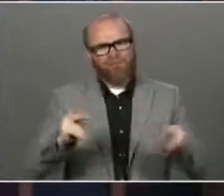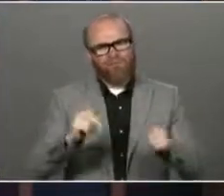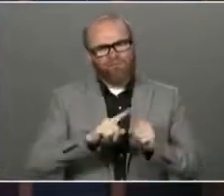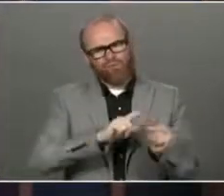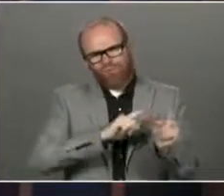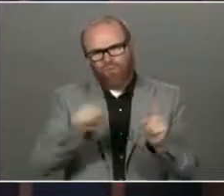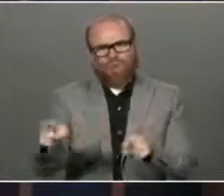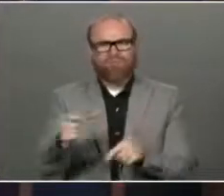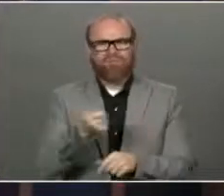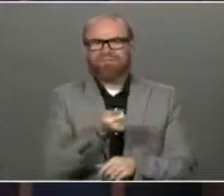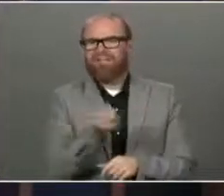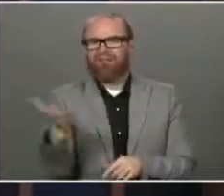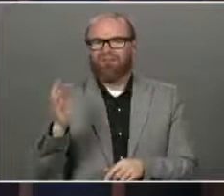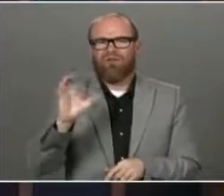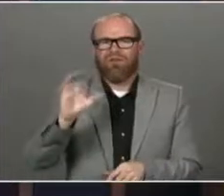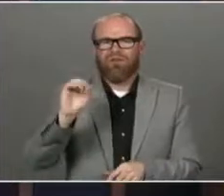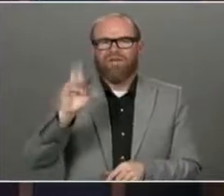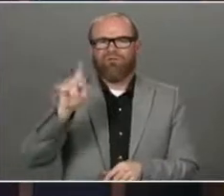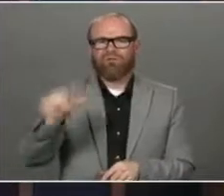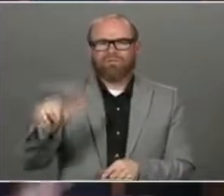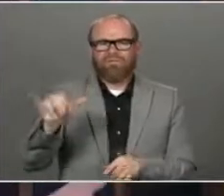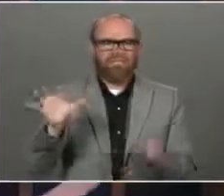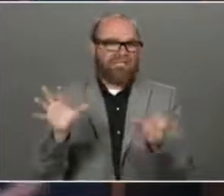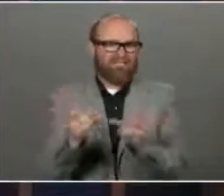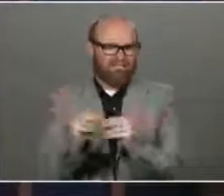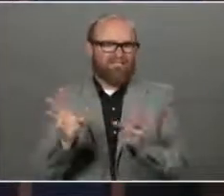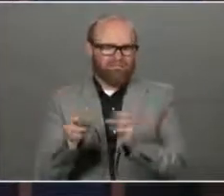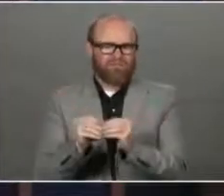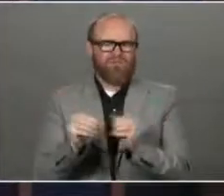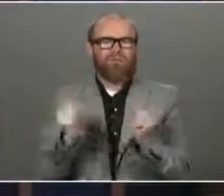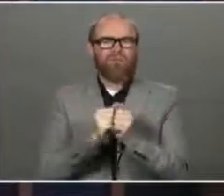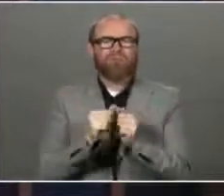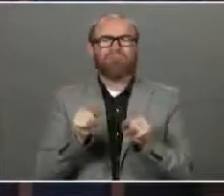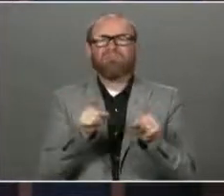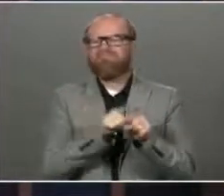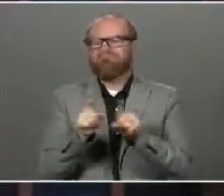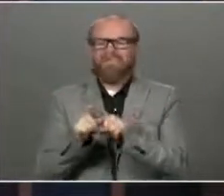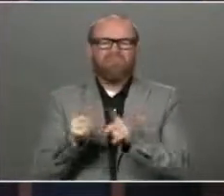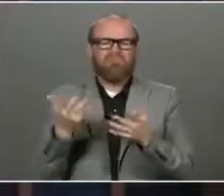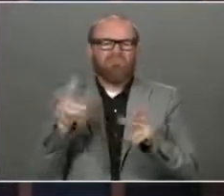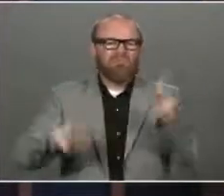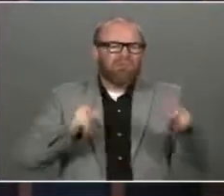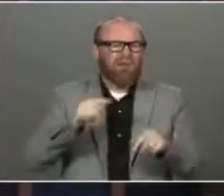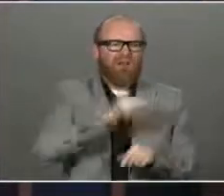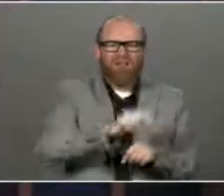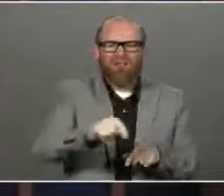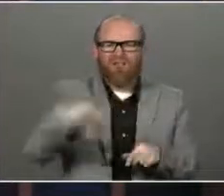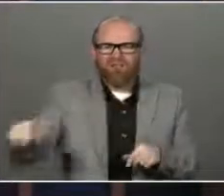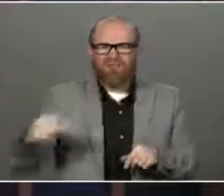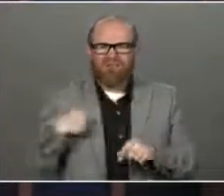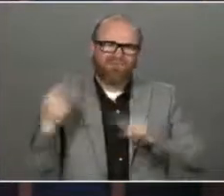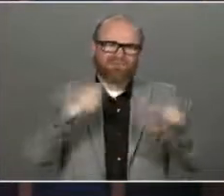ir a varios condados, convenciones de condado, y